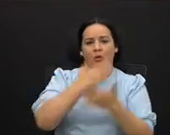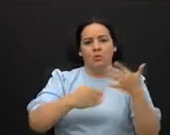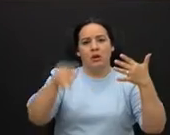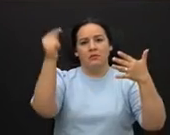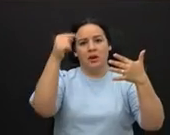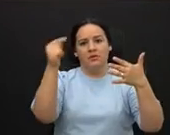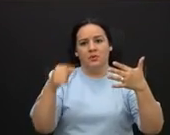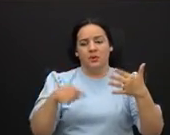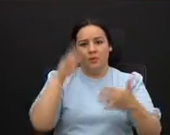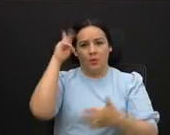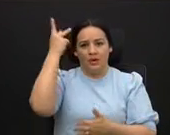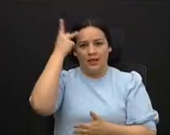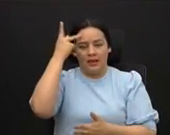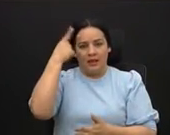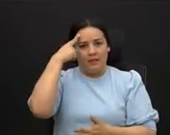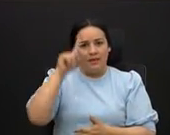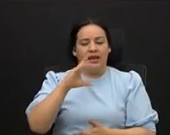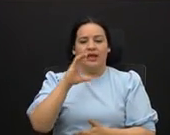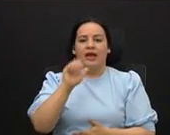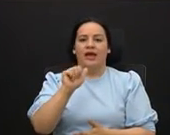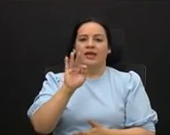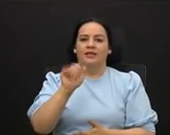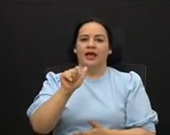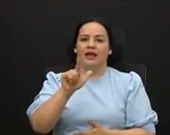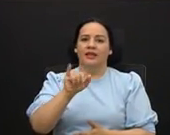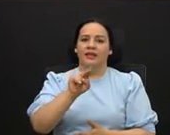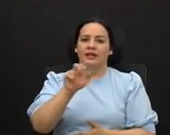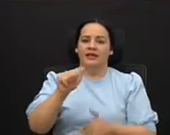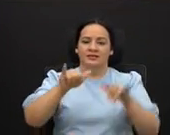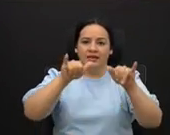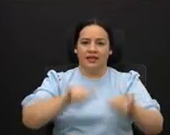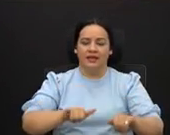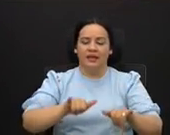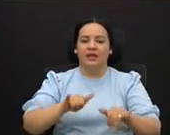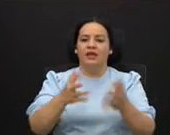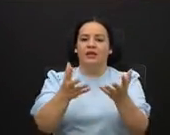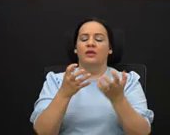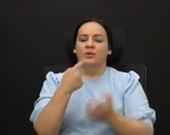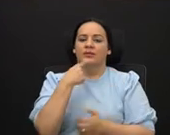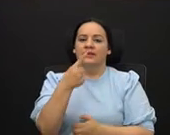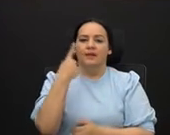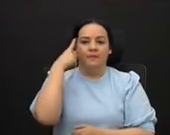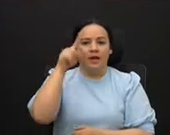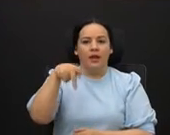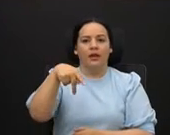para que doña Catalina se quede. Déjenme decirles que para el PAC